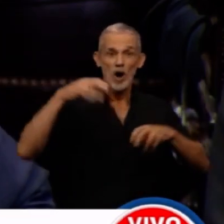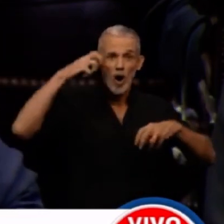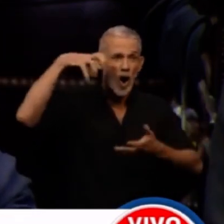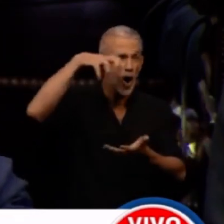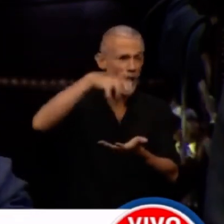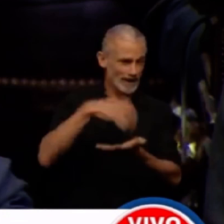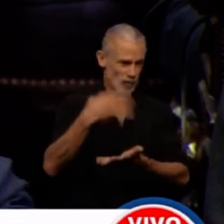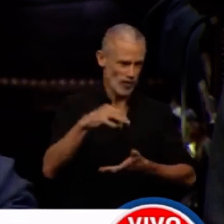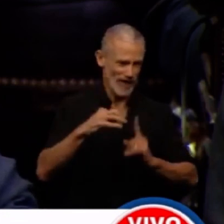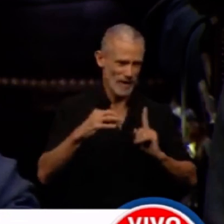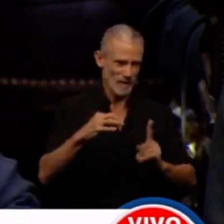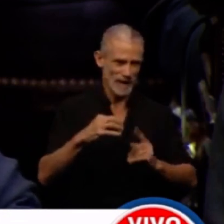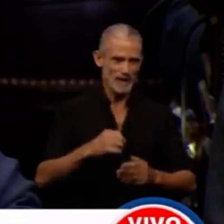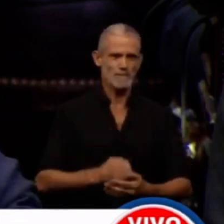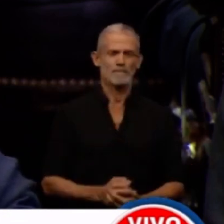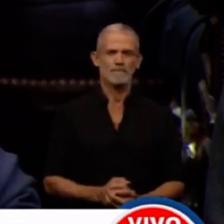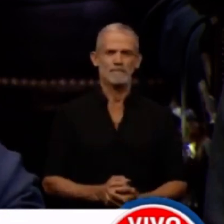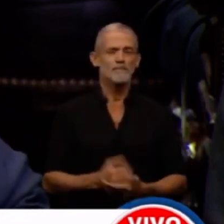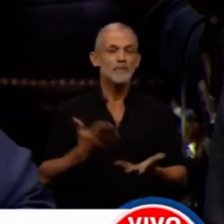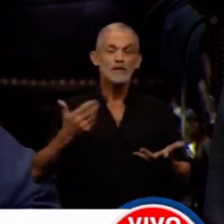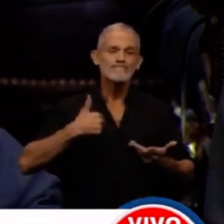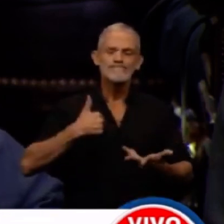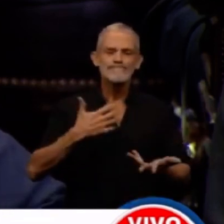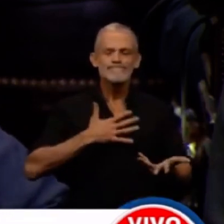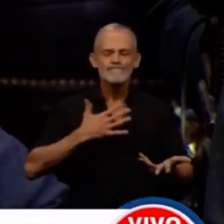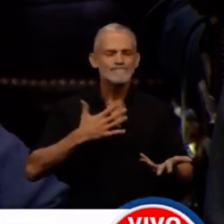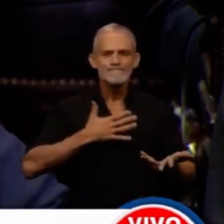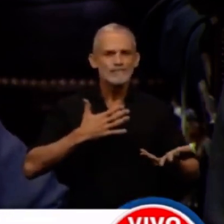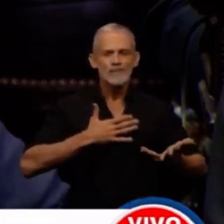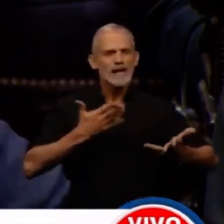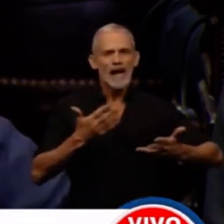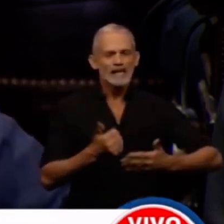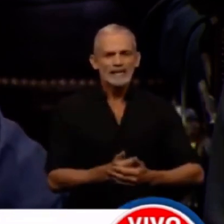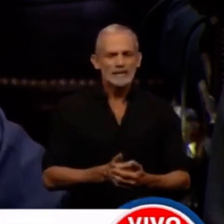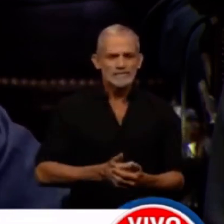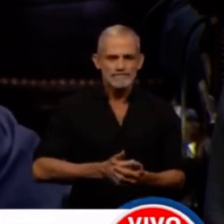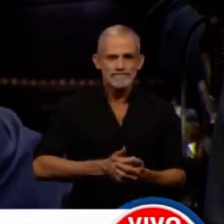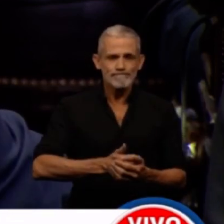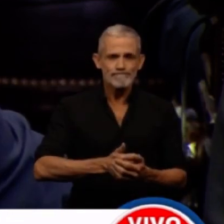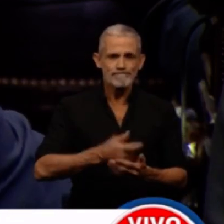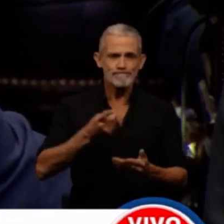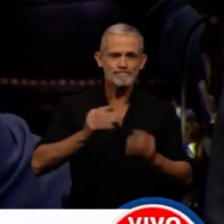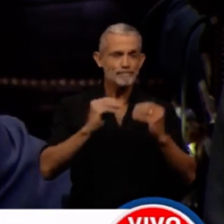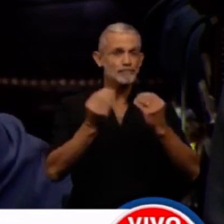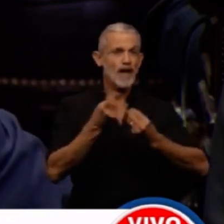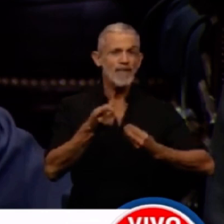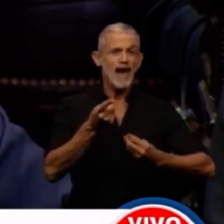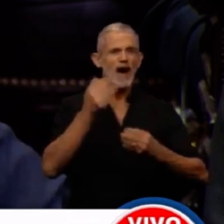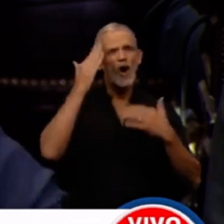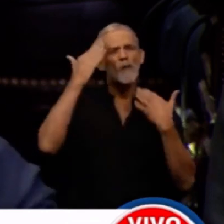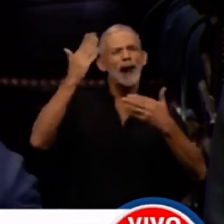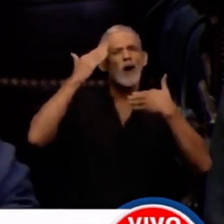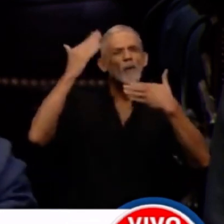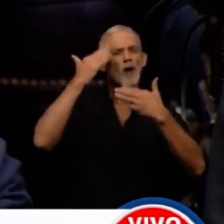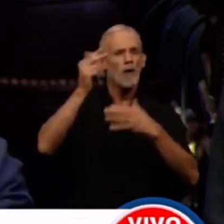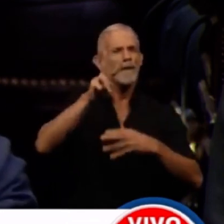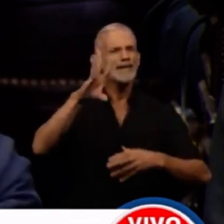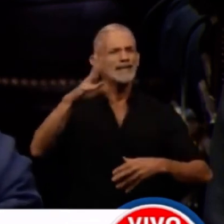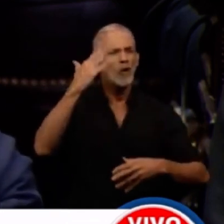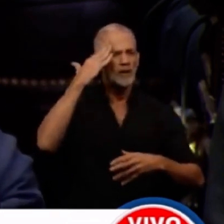Congreso Nacional. Y yo lamento que en definitiva se hayan brindado homenajes por el